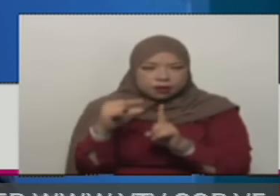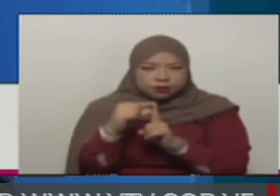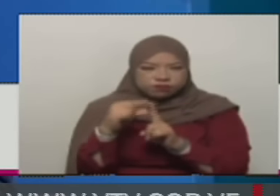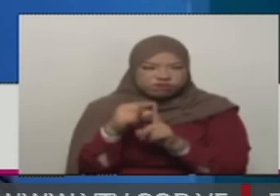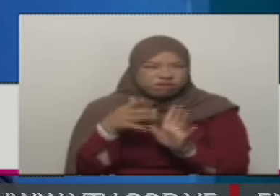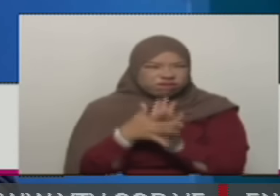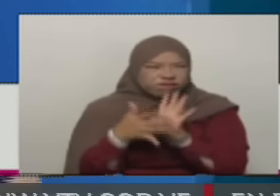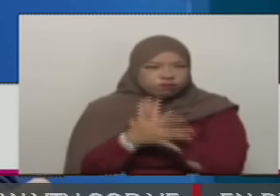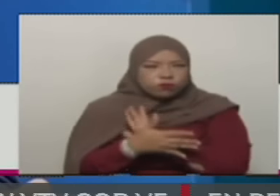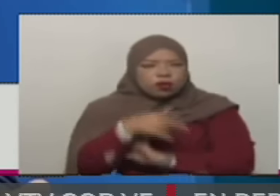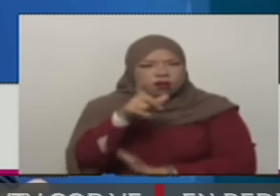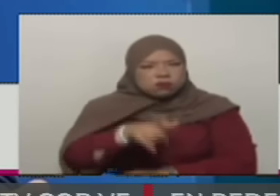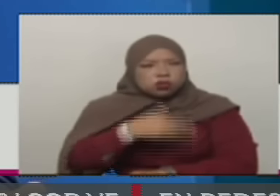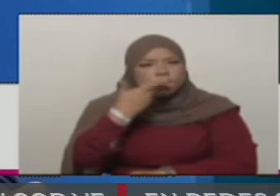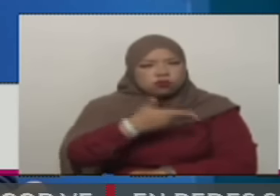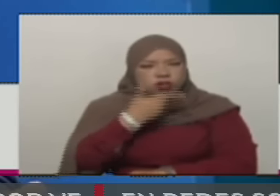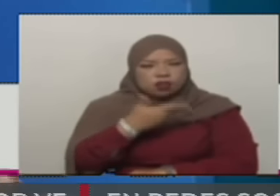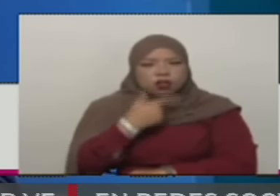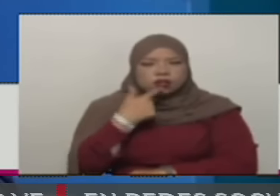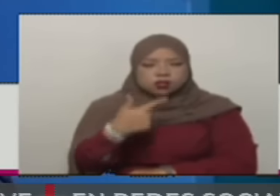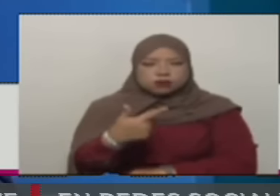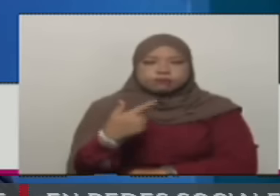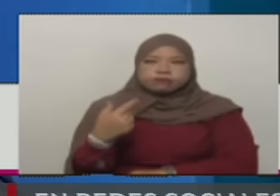Yo puedo tener muchos defectos,